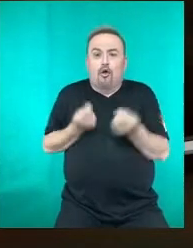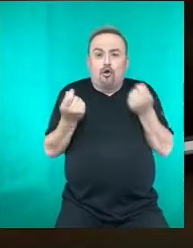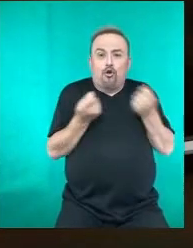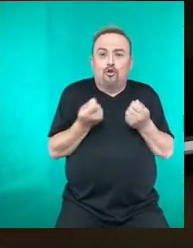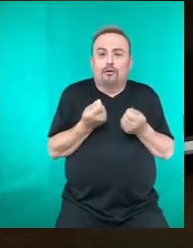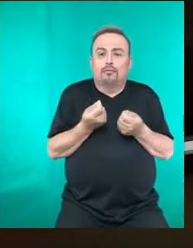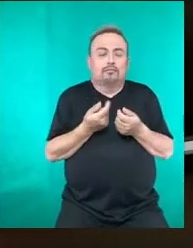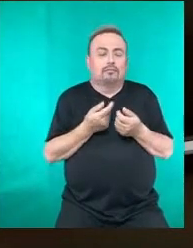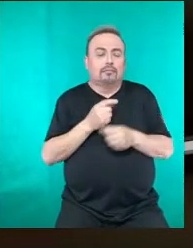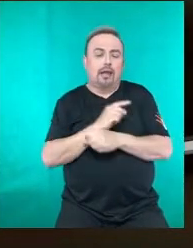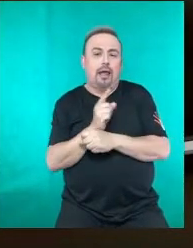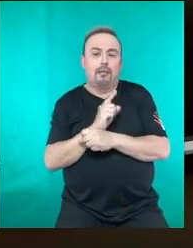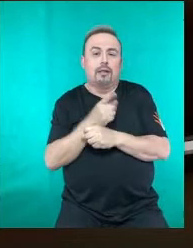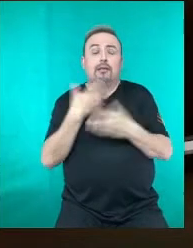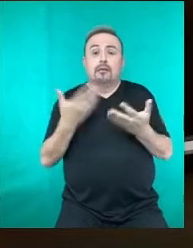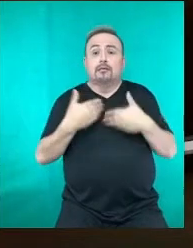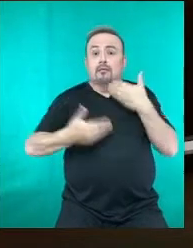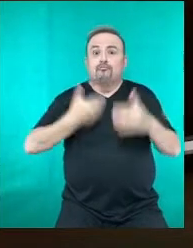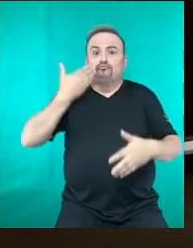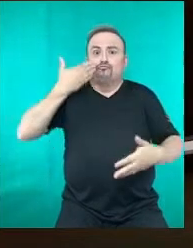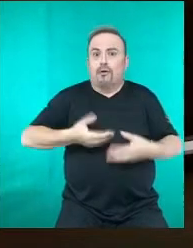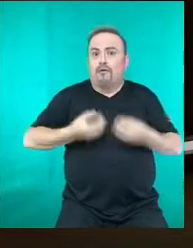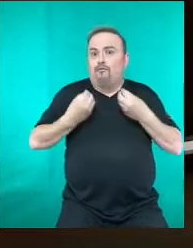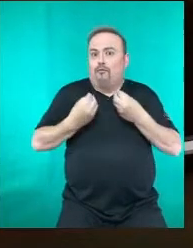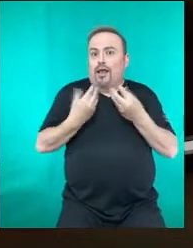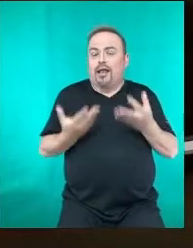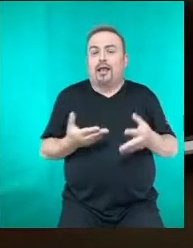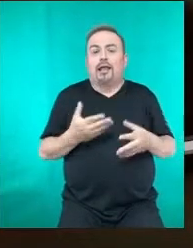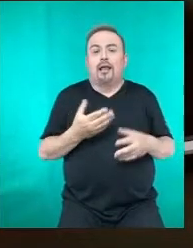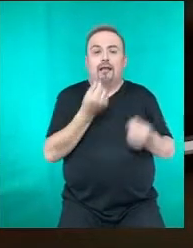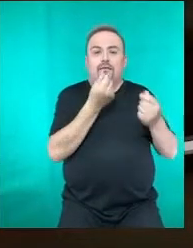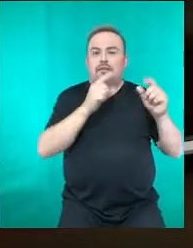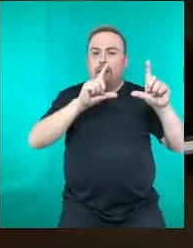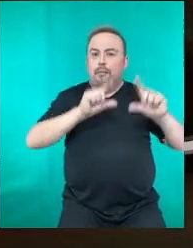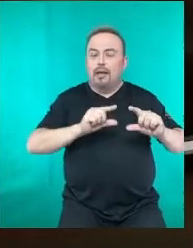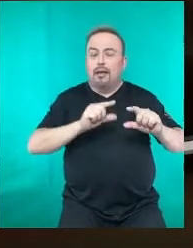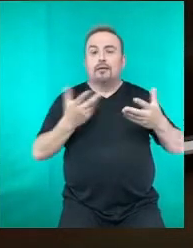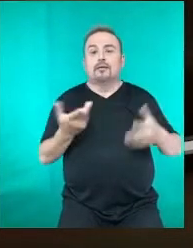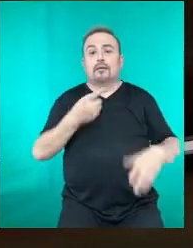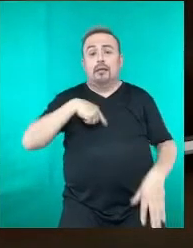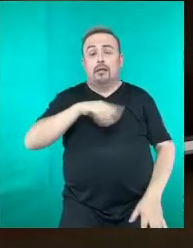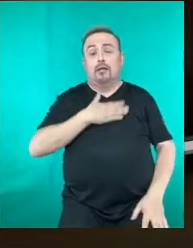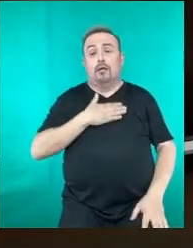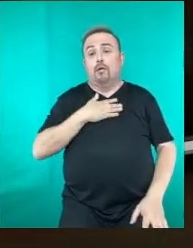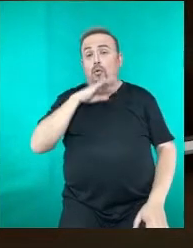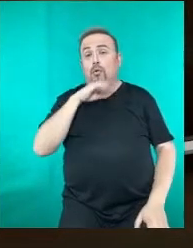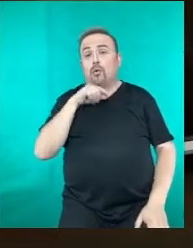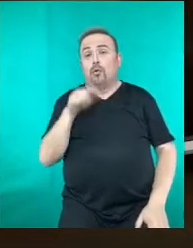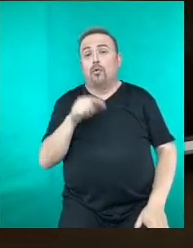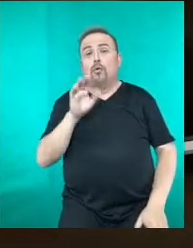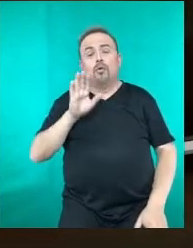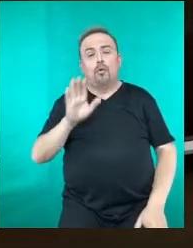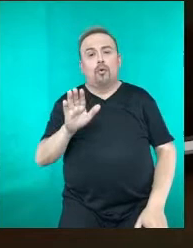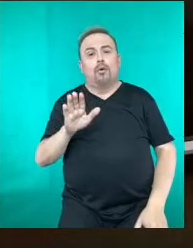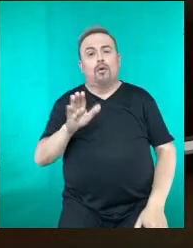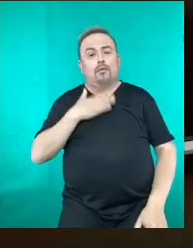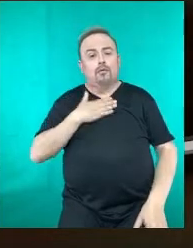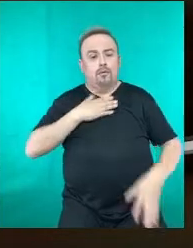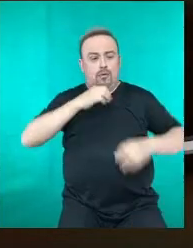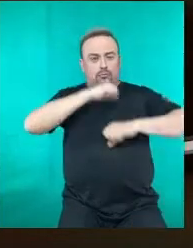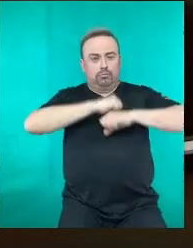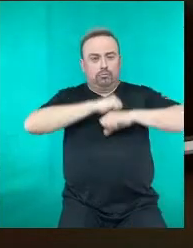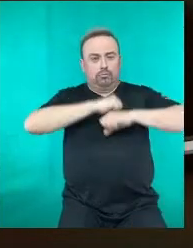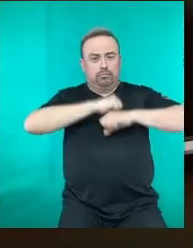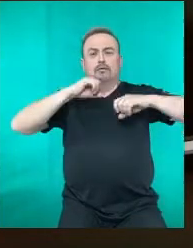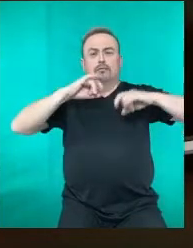automáticamente se generan también beneficios en las tarifas de la gente. Si nosotros ocupamos parte de una infraestructura que se destina a un